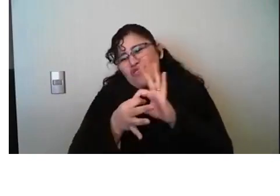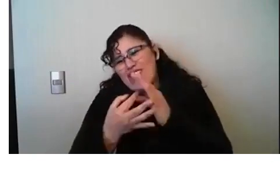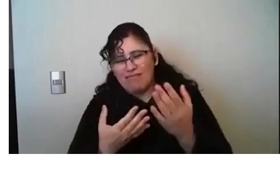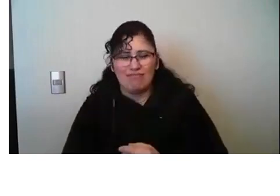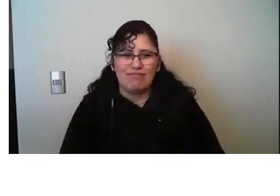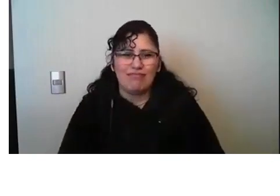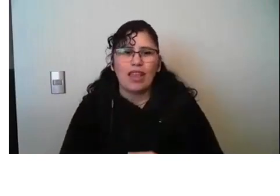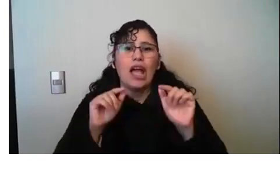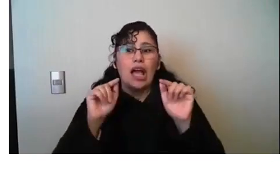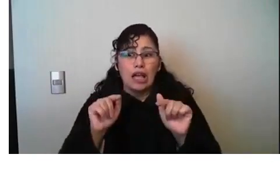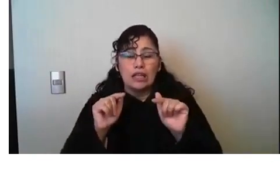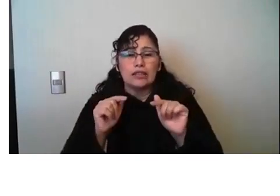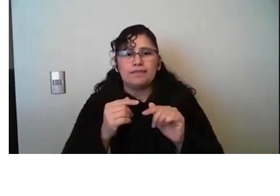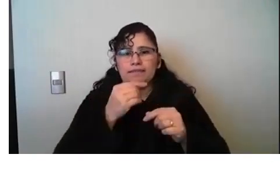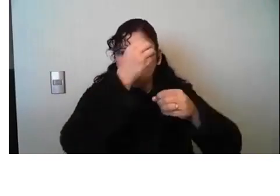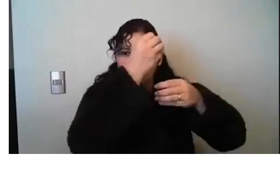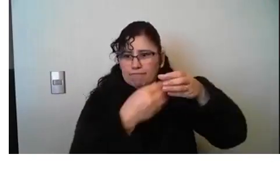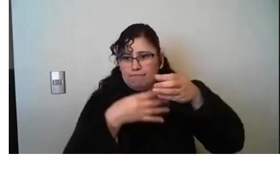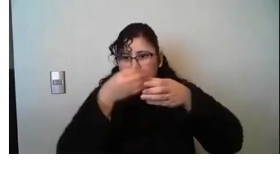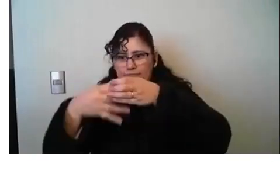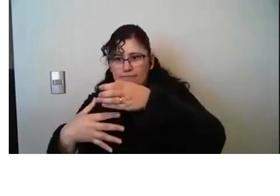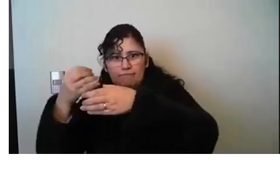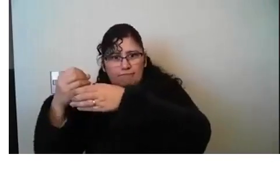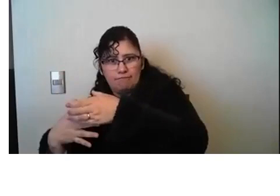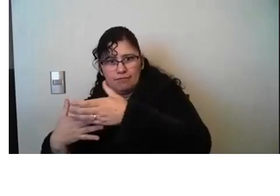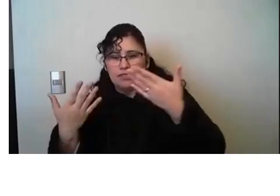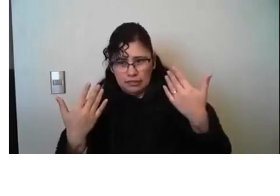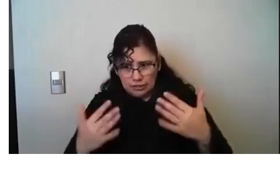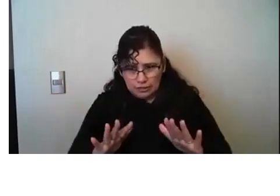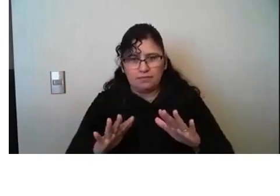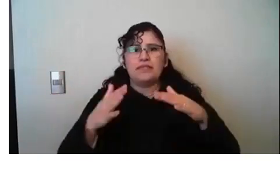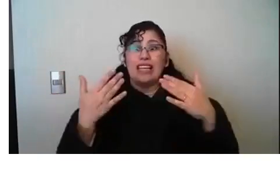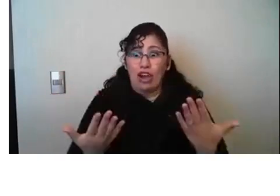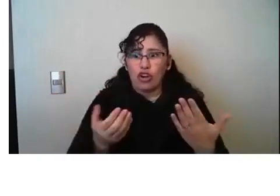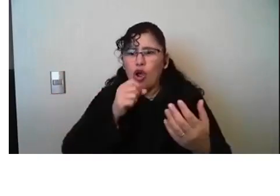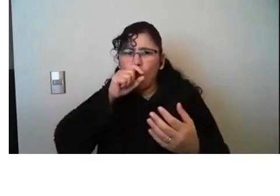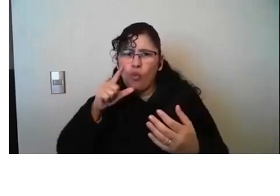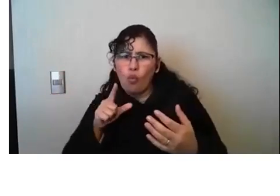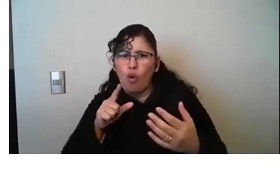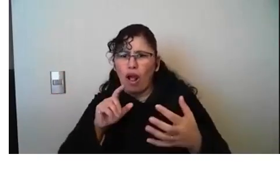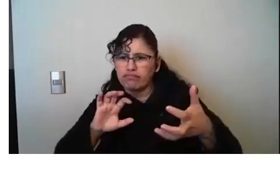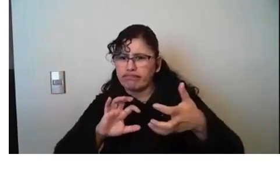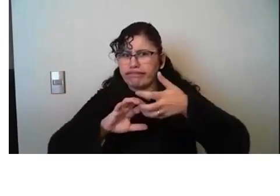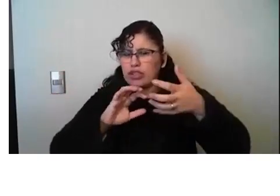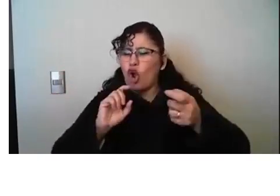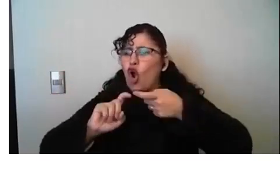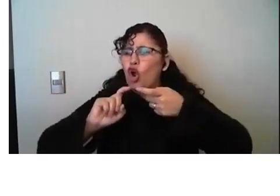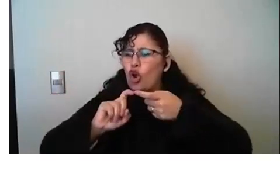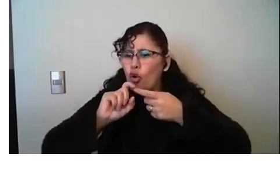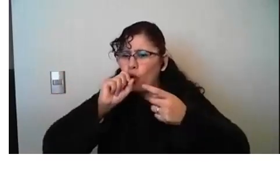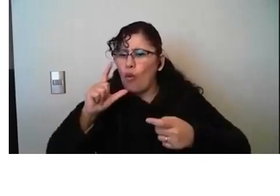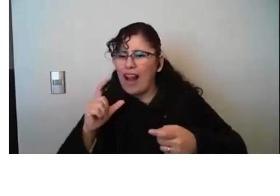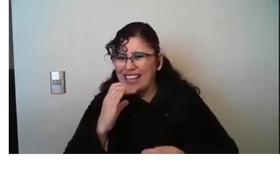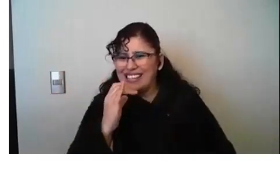En base a estas clasificaciones, nosotros tenemos que ver los circuitos que los asocian, ¿sí?